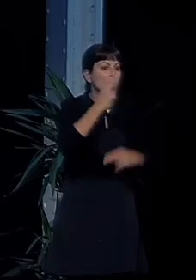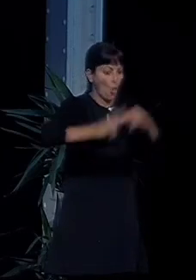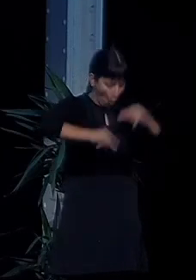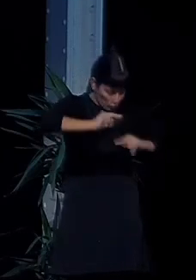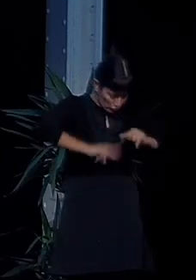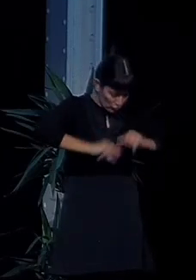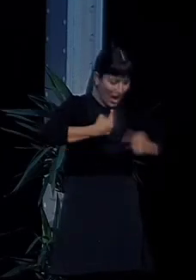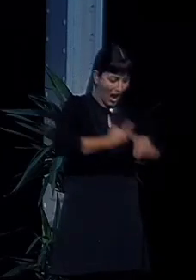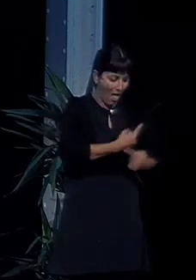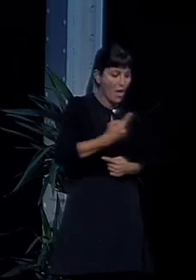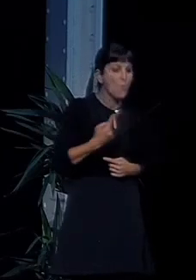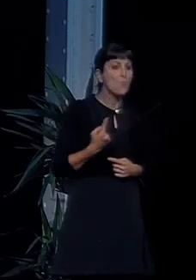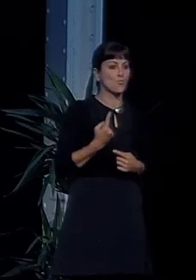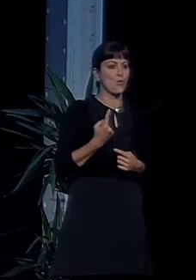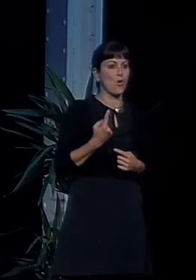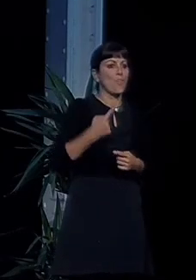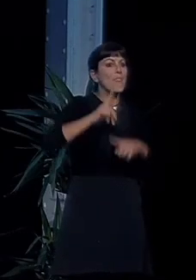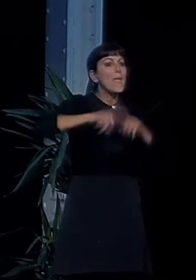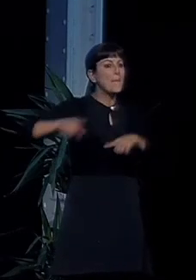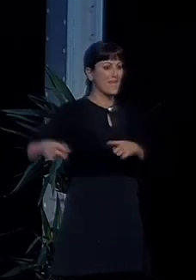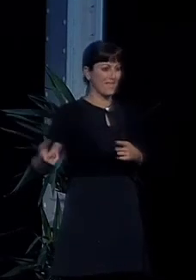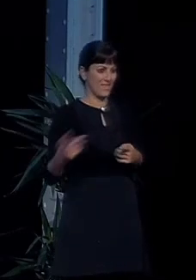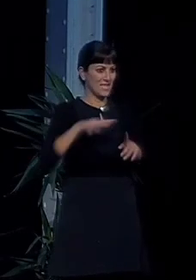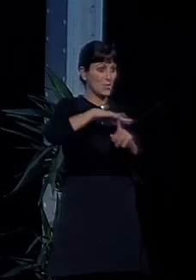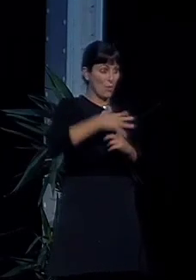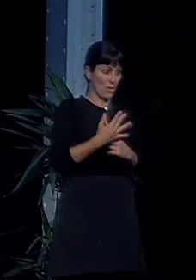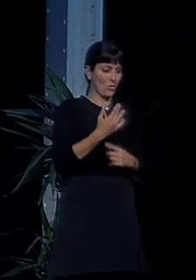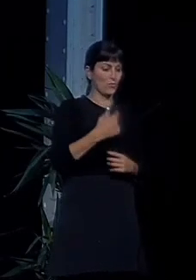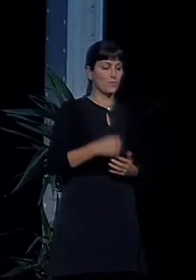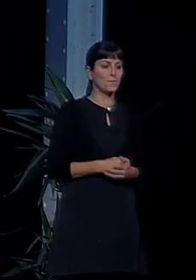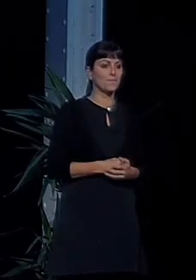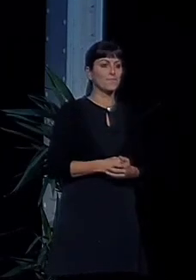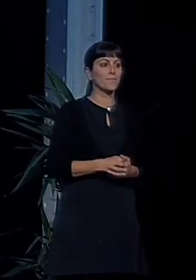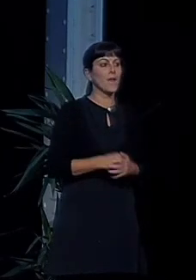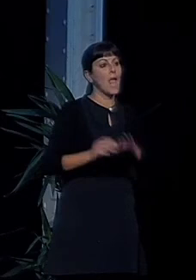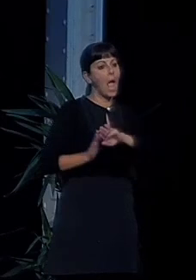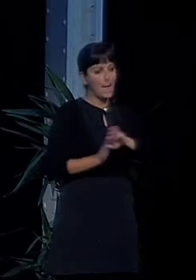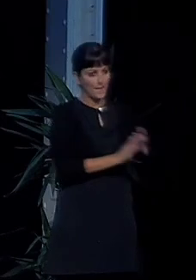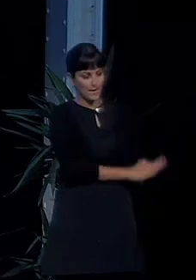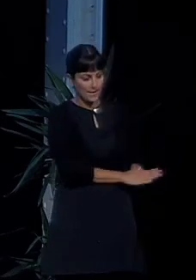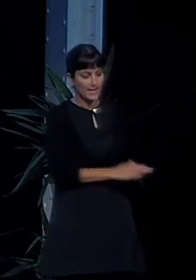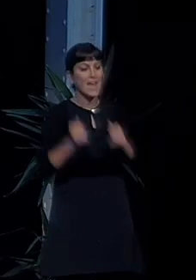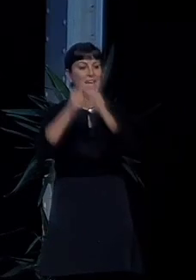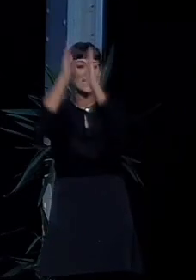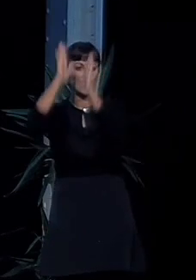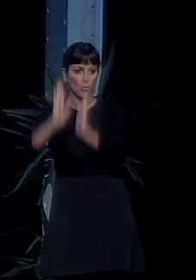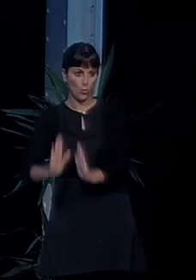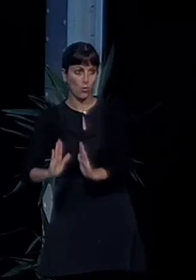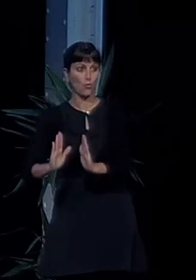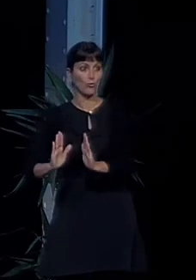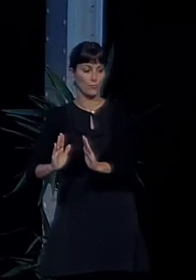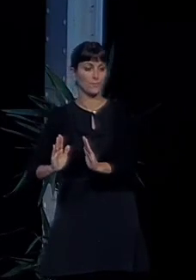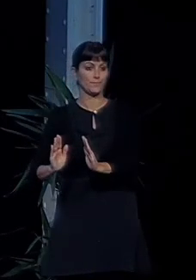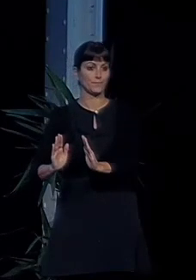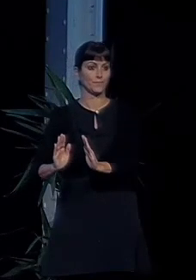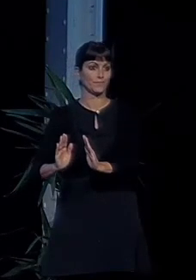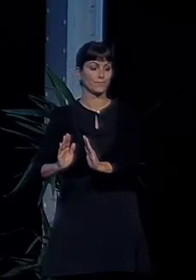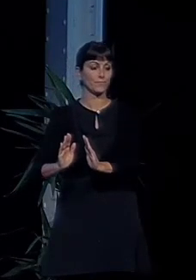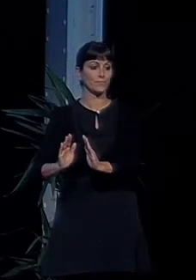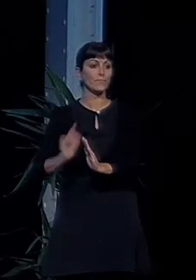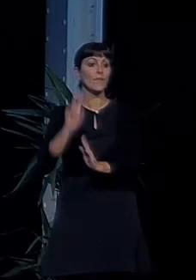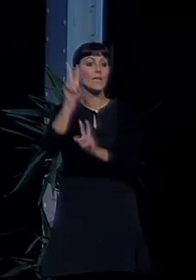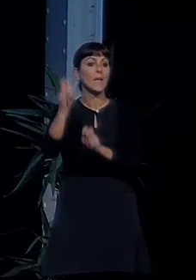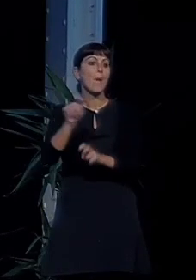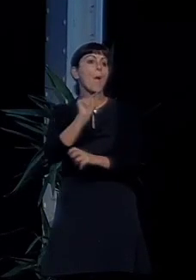desde muchas vertientes, ¿no? Y por otro lado, claro, también desde las instituciones, y esto ya cambio de tercio, con todo el tema de los